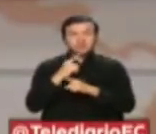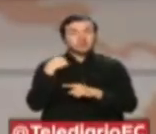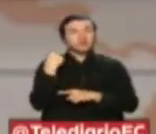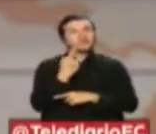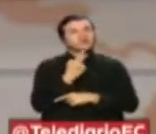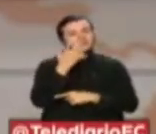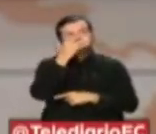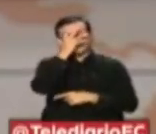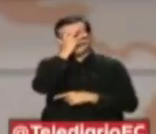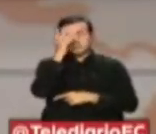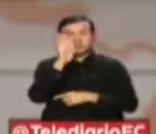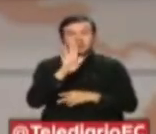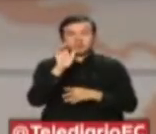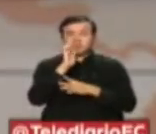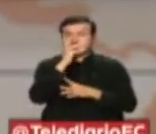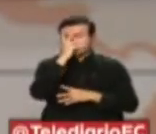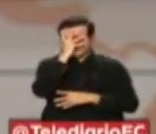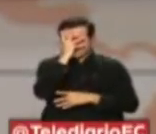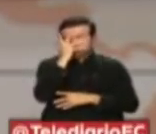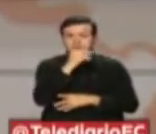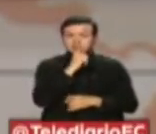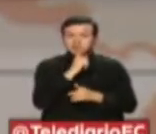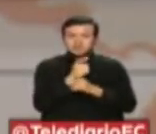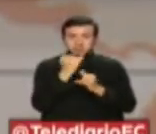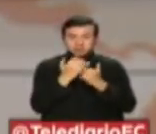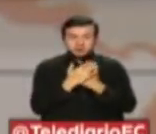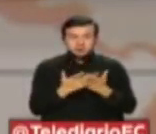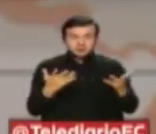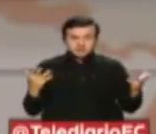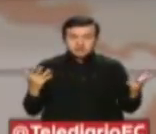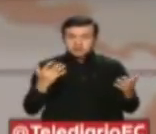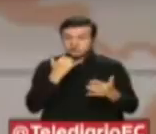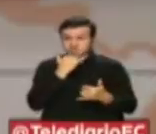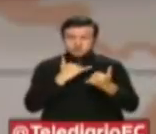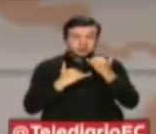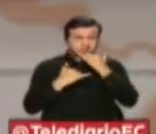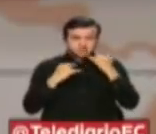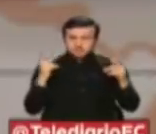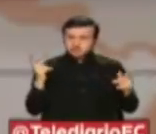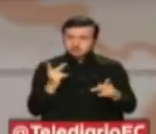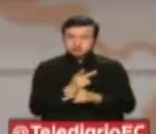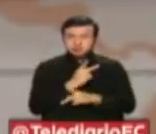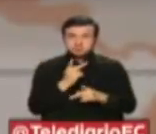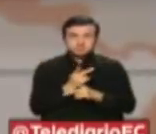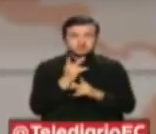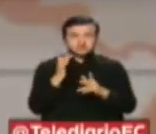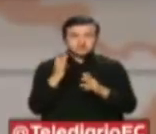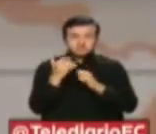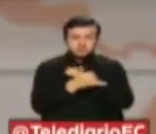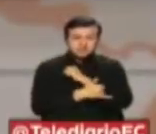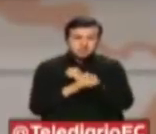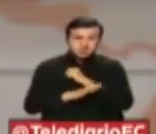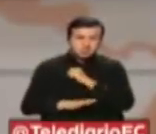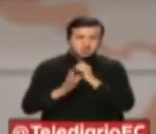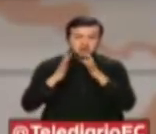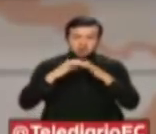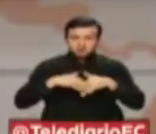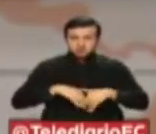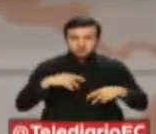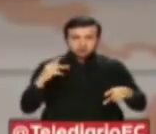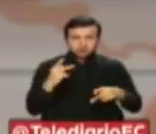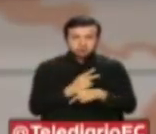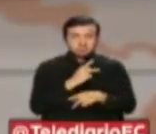indignados como el pueblo ecuatoriano aquí ha habido un asalto al país dejaron un país totalmente quebrado y